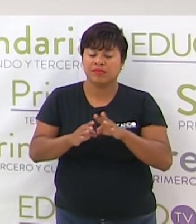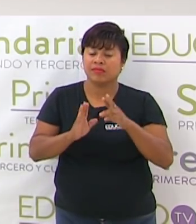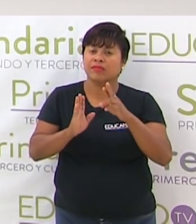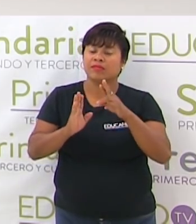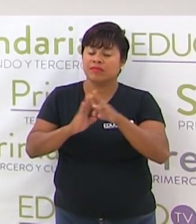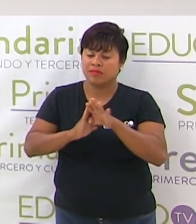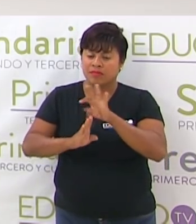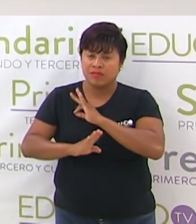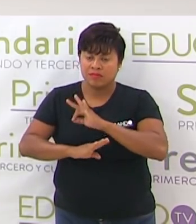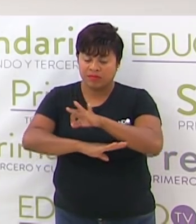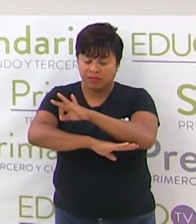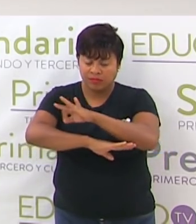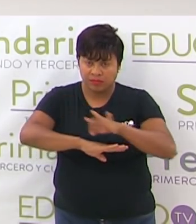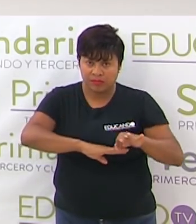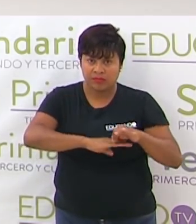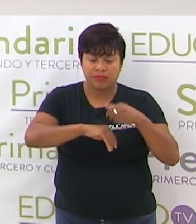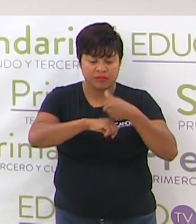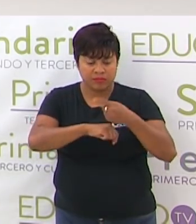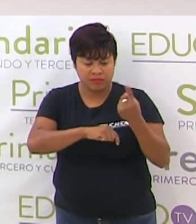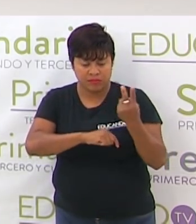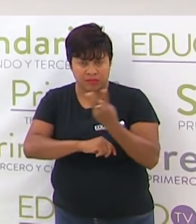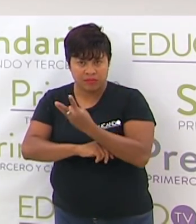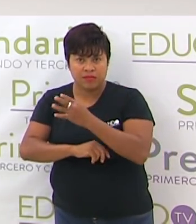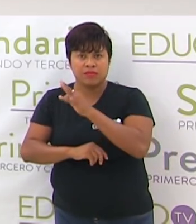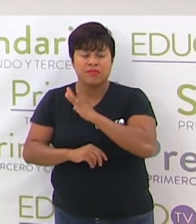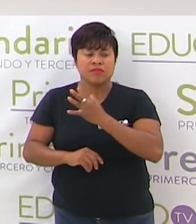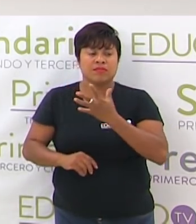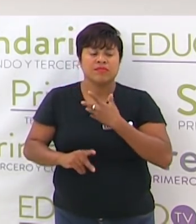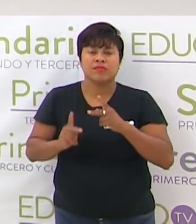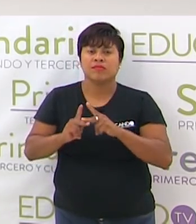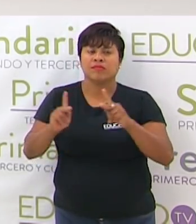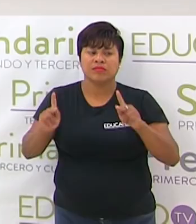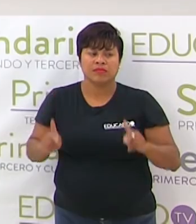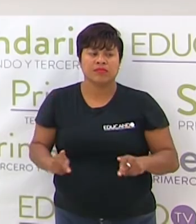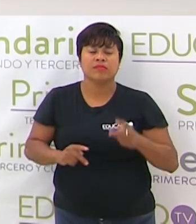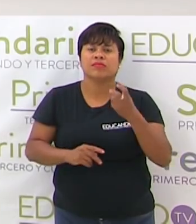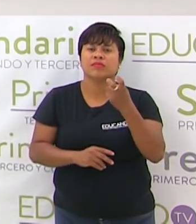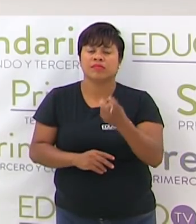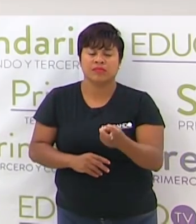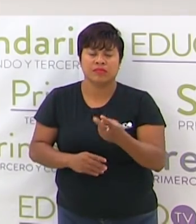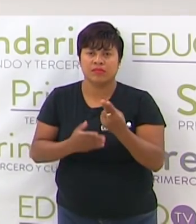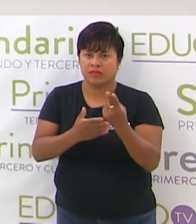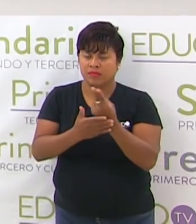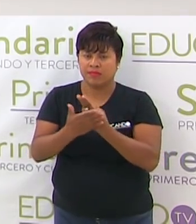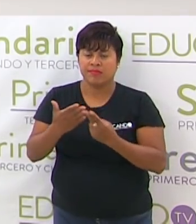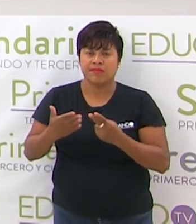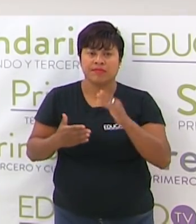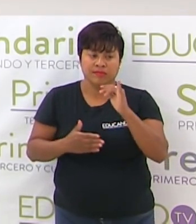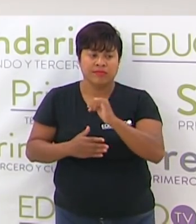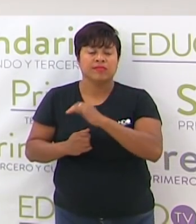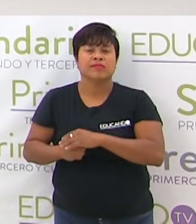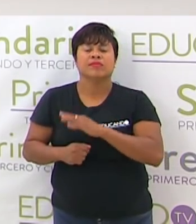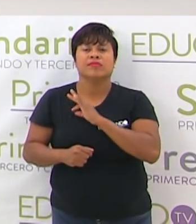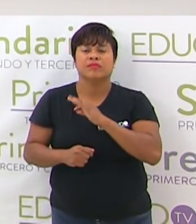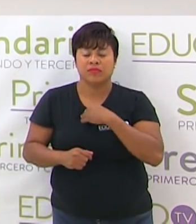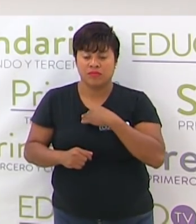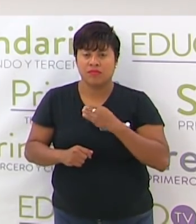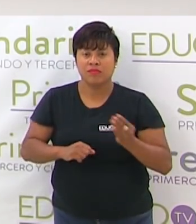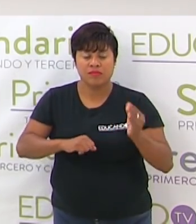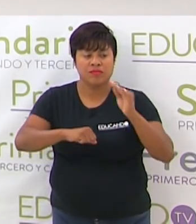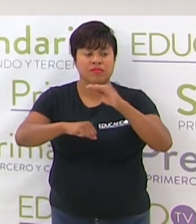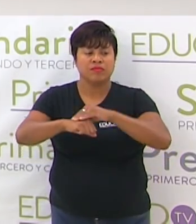recta numérica podemos obtener el perímetro de esas figuras, ¿sí? Y voy a